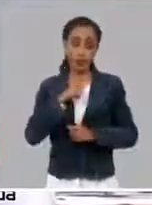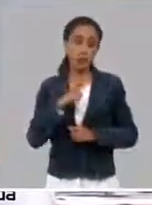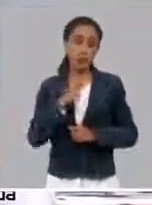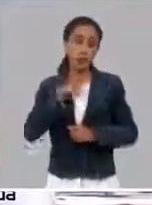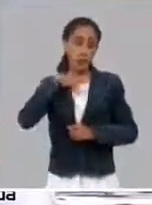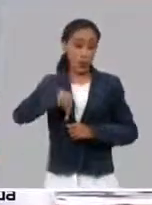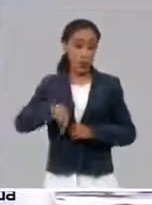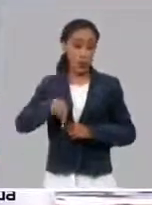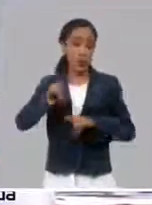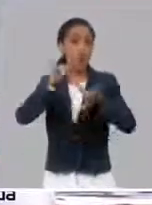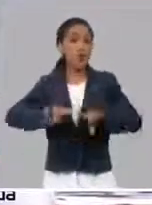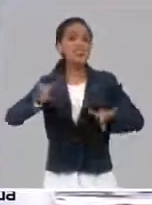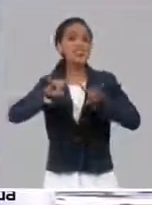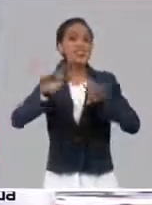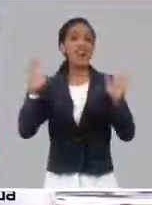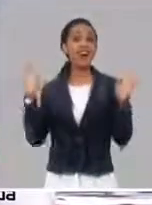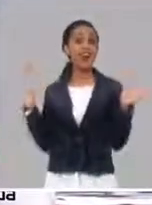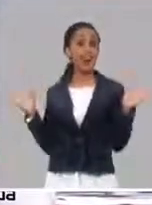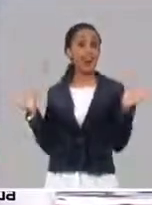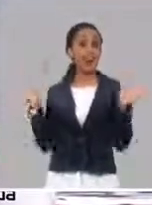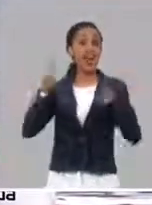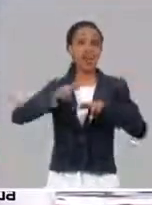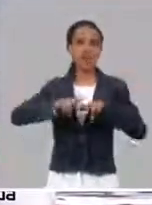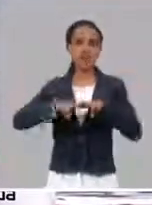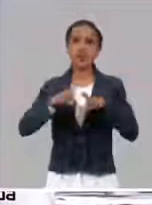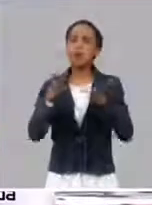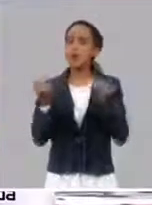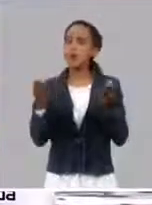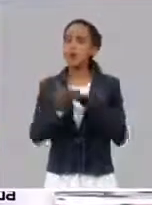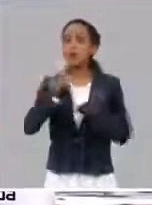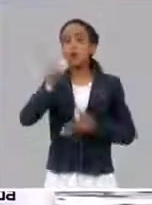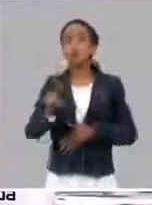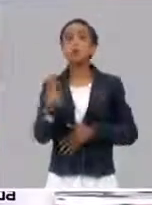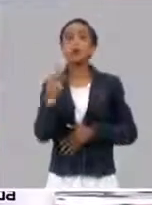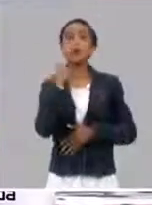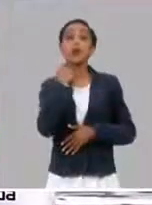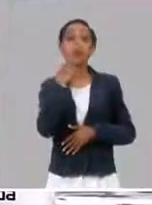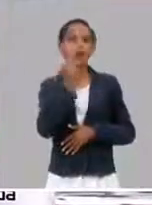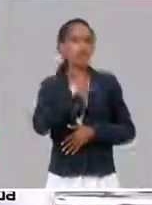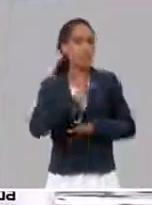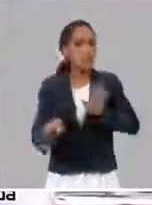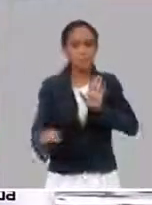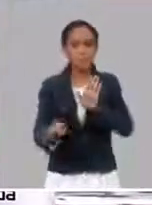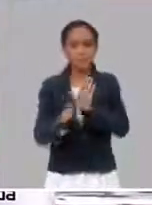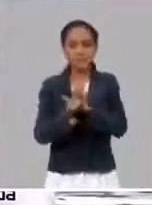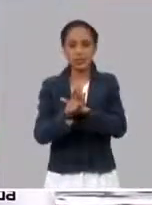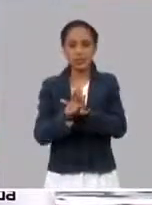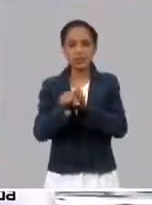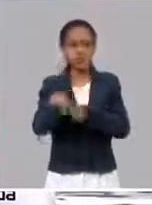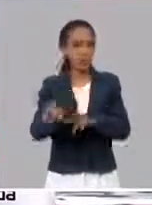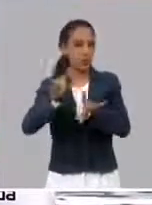Un ejemplo importante es que está haciendo hoy la Universidad de La Habana. Es decir, hubo realmente una demanda importante de los estudiantes del primer año de la Universidad de